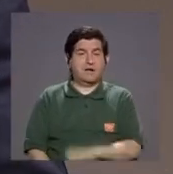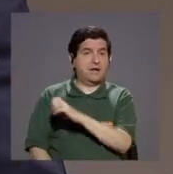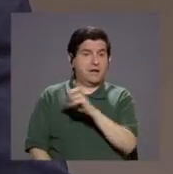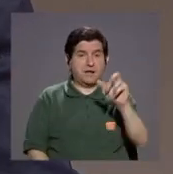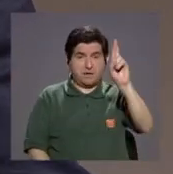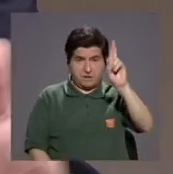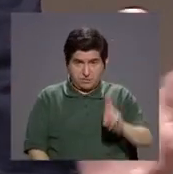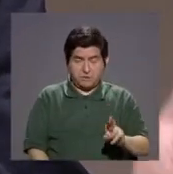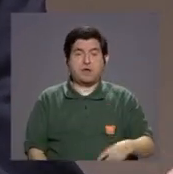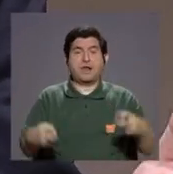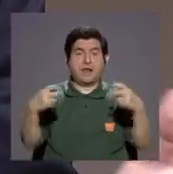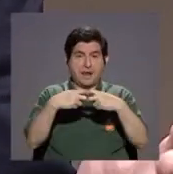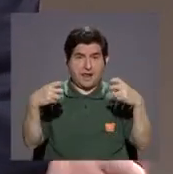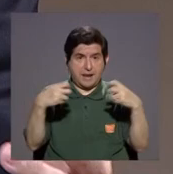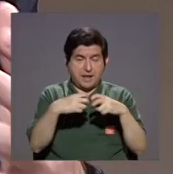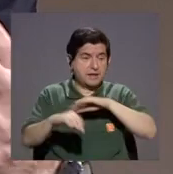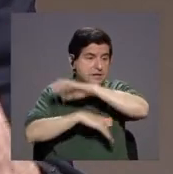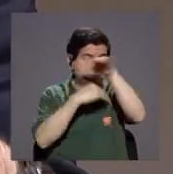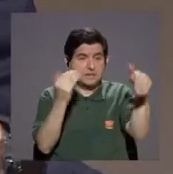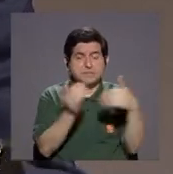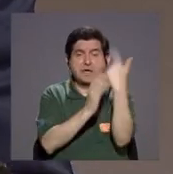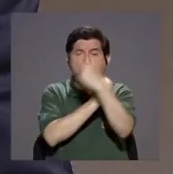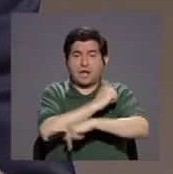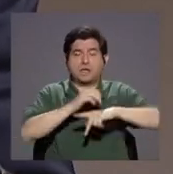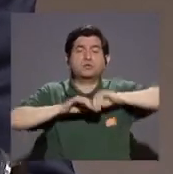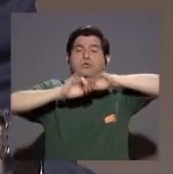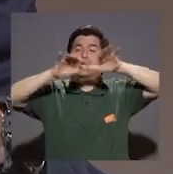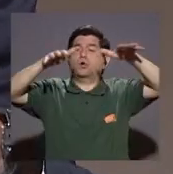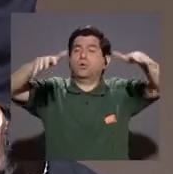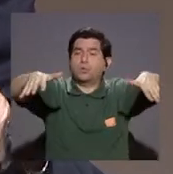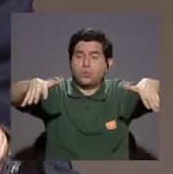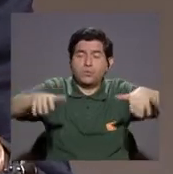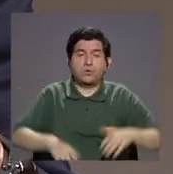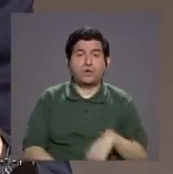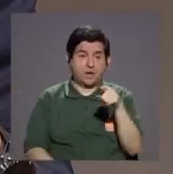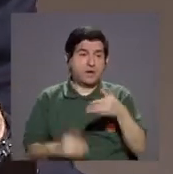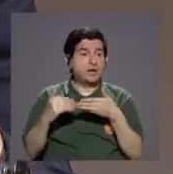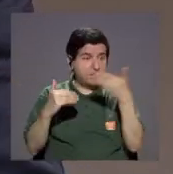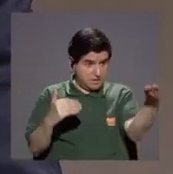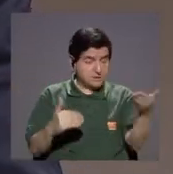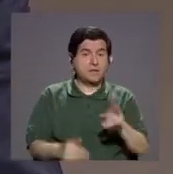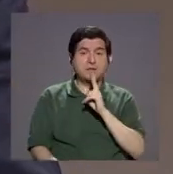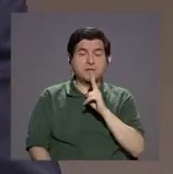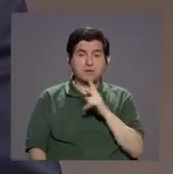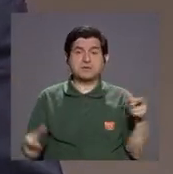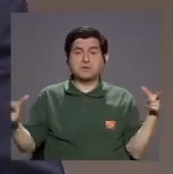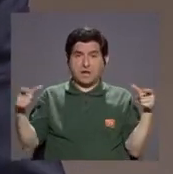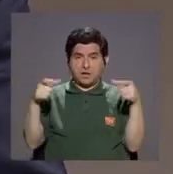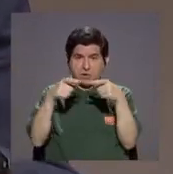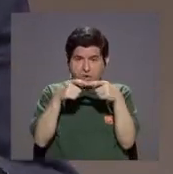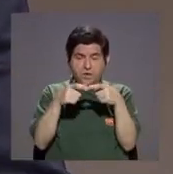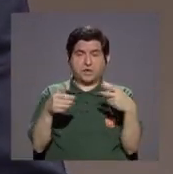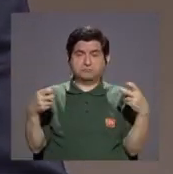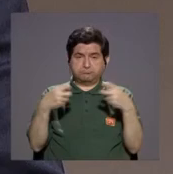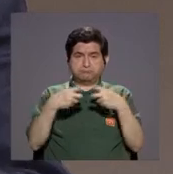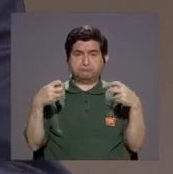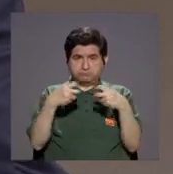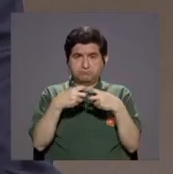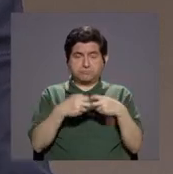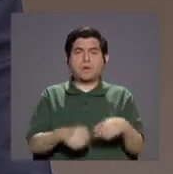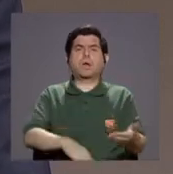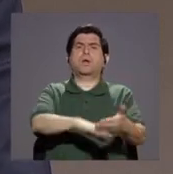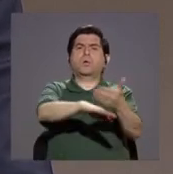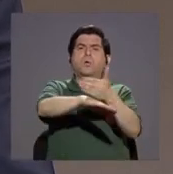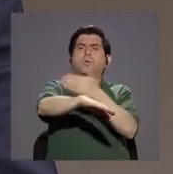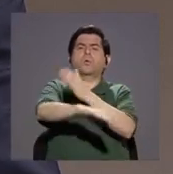rica donde la electricidad llega a todo el país entonces estos bienes verdaderamente se conectan a la electricidad y vienen a